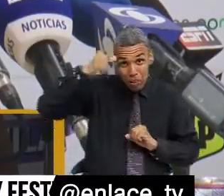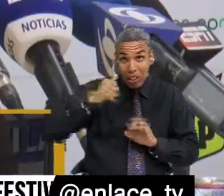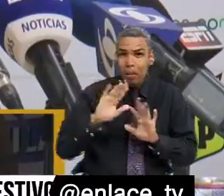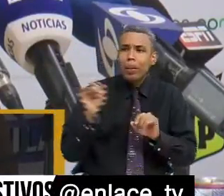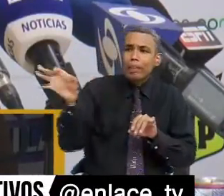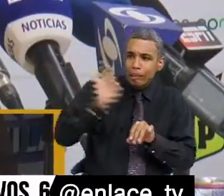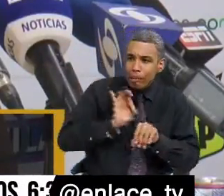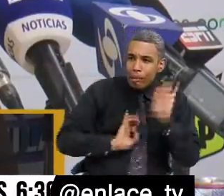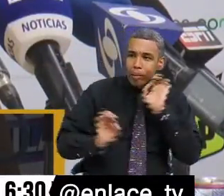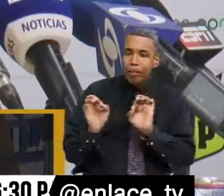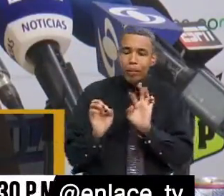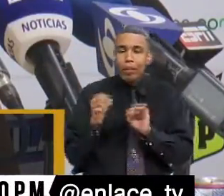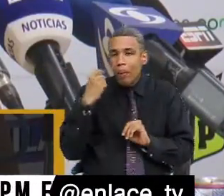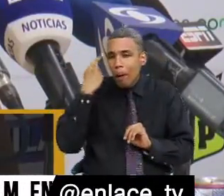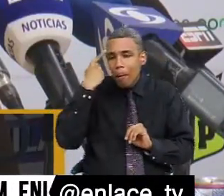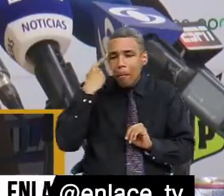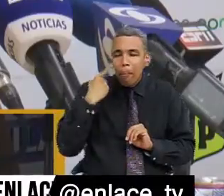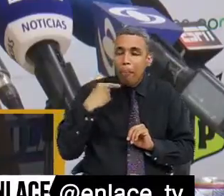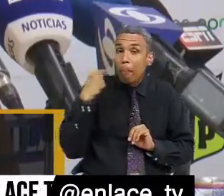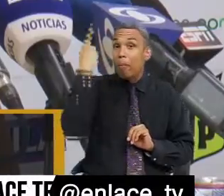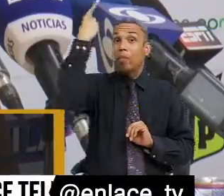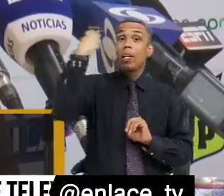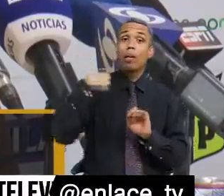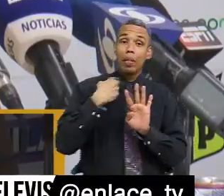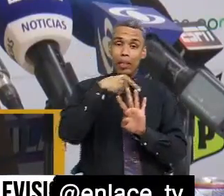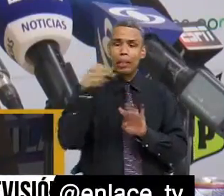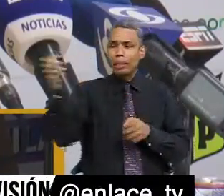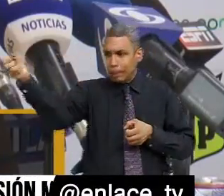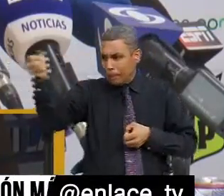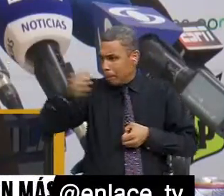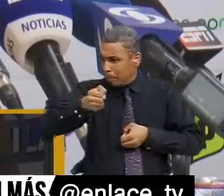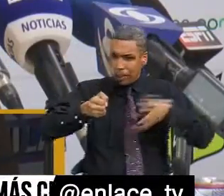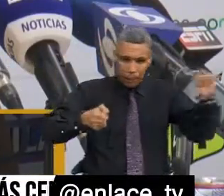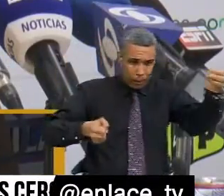los muchachos de jugar, de ir adquiriendo minutos,